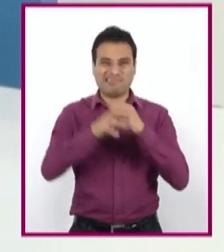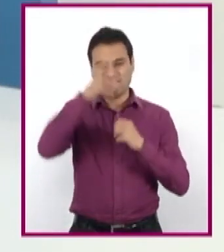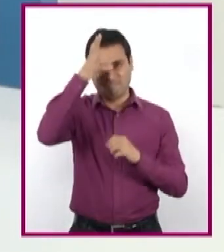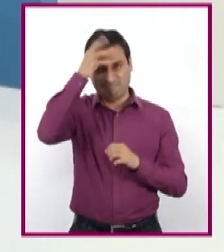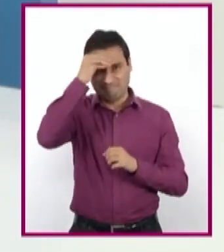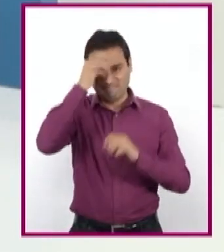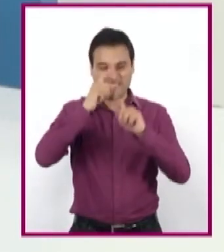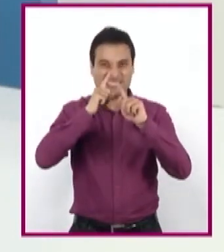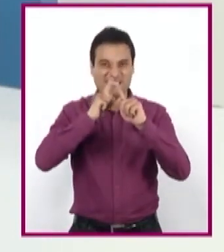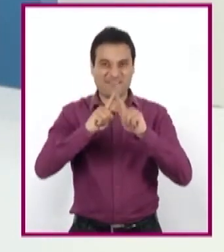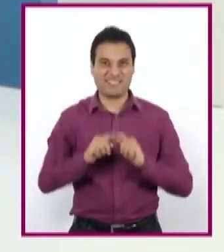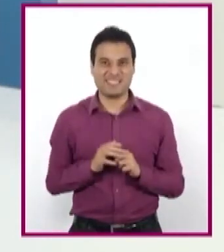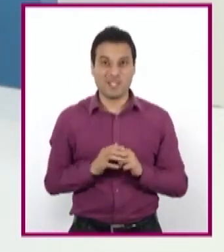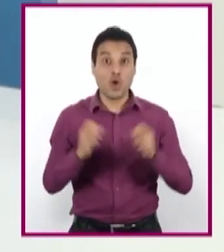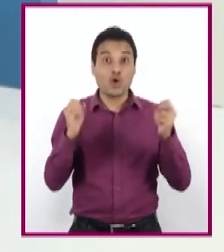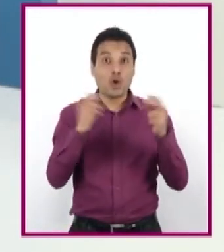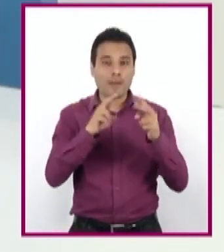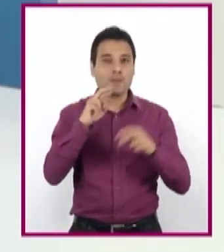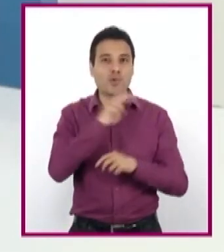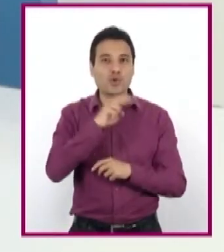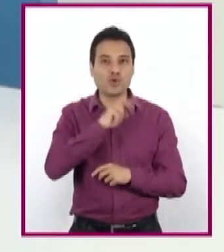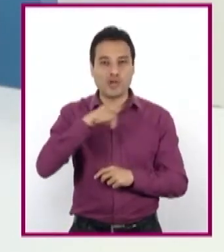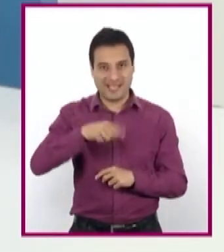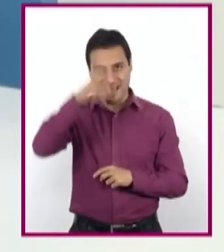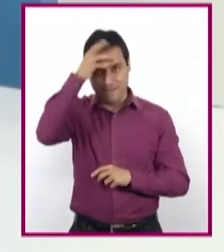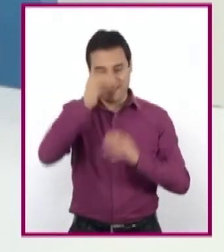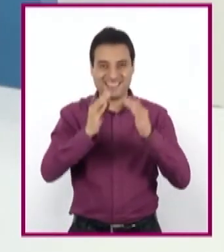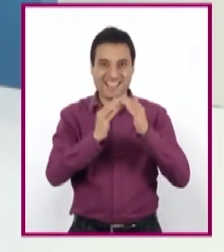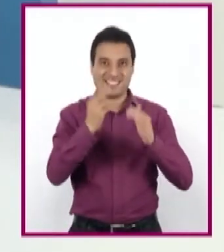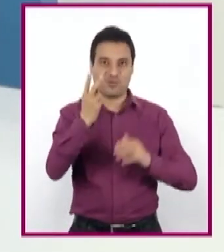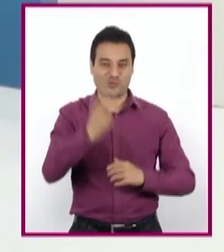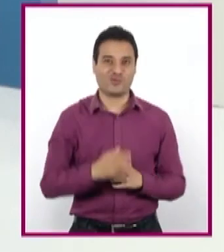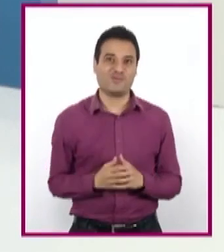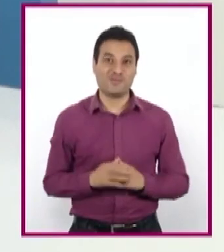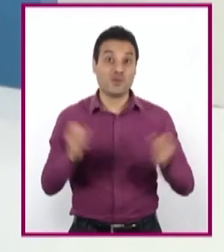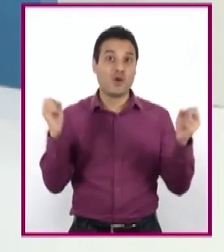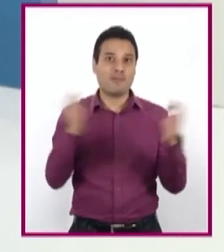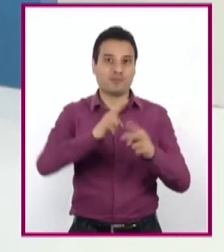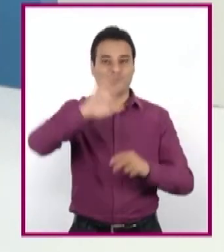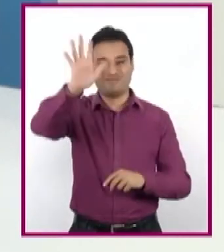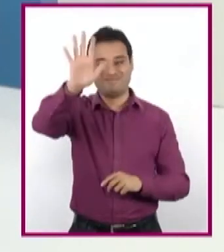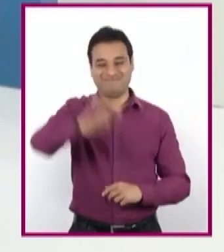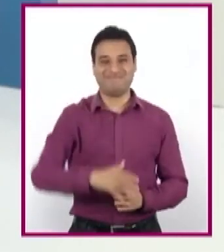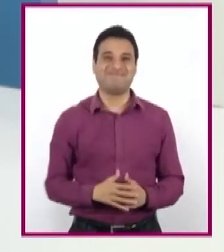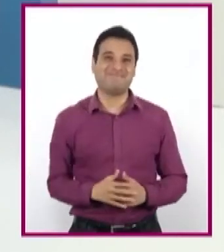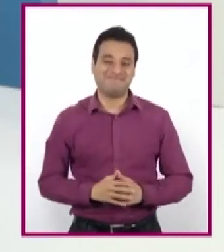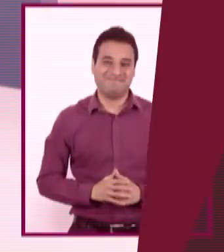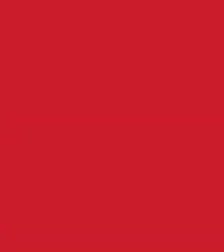descubrir. Así que nos vemos pronto aquí en Aprende en Casa 2. ¡Hasta la próxima!